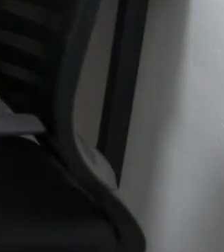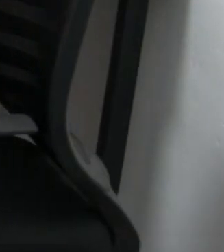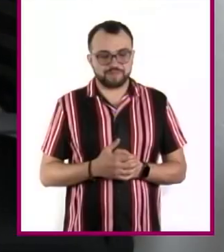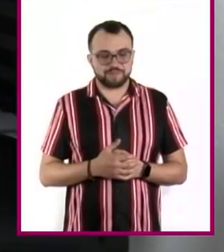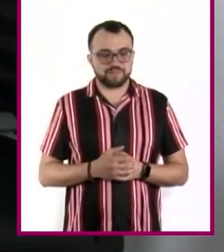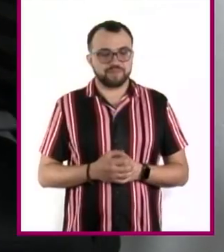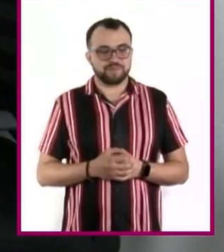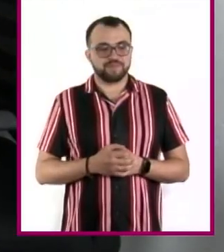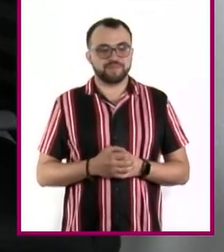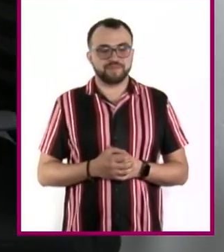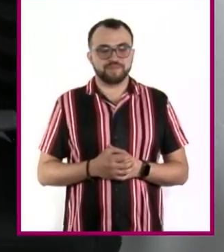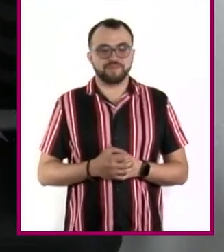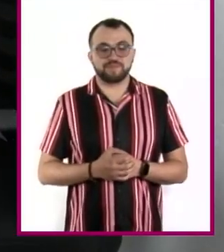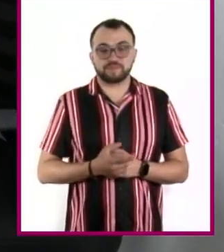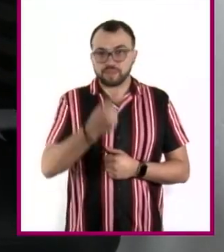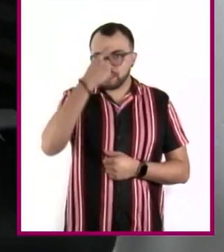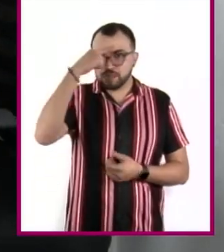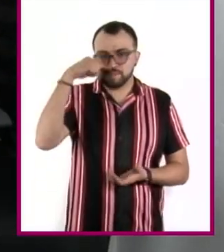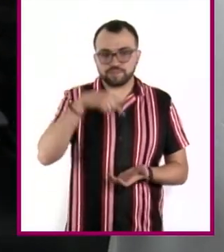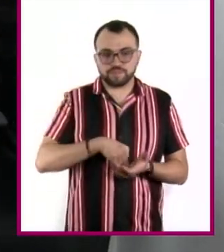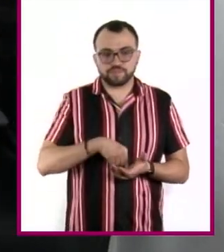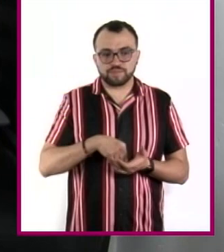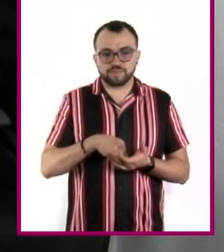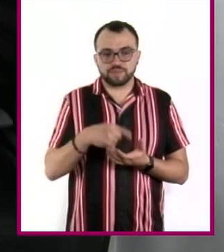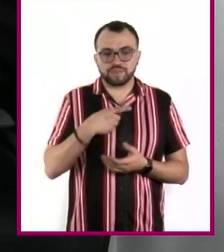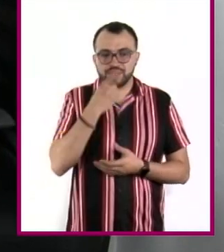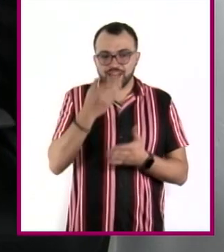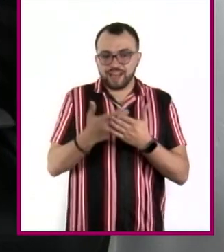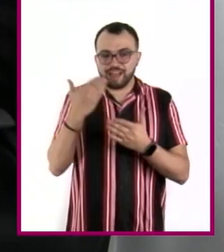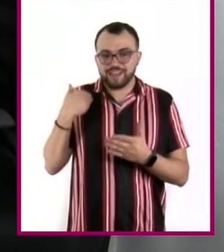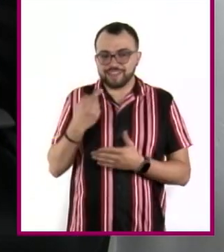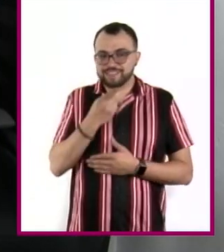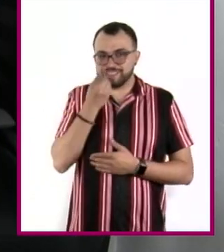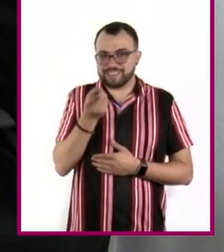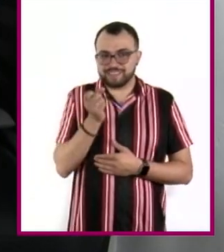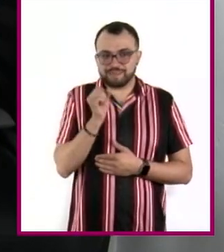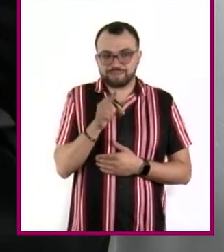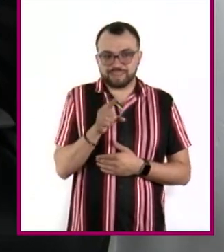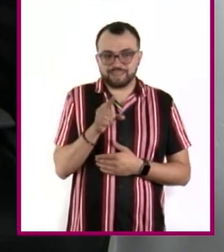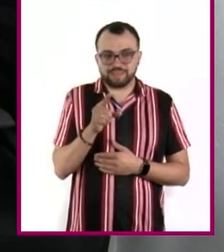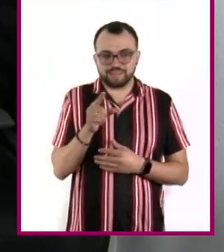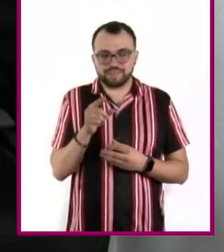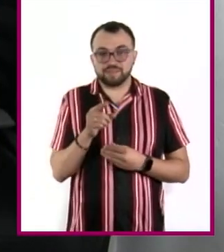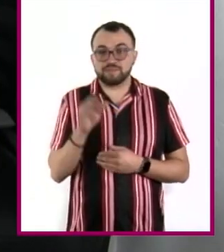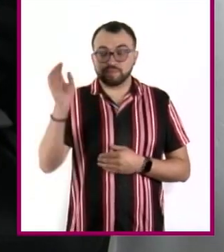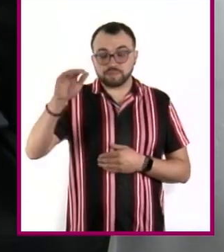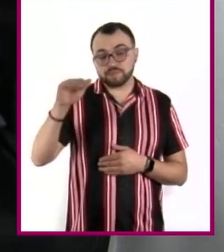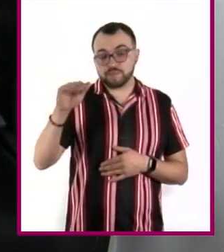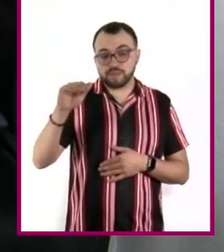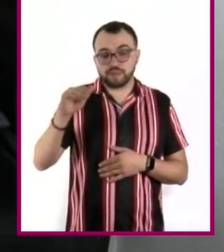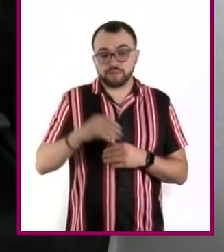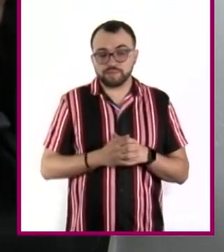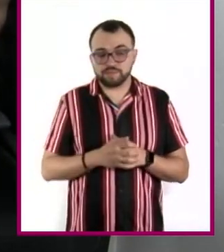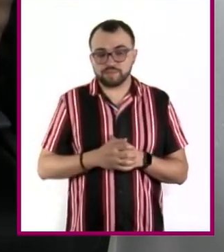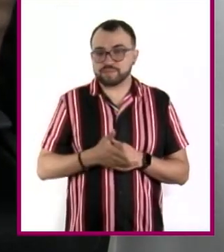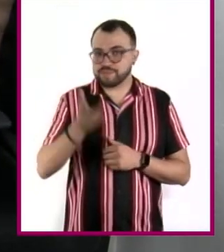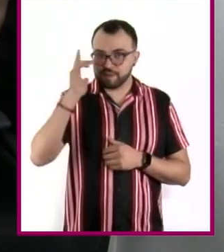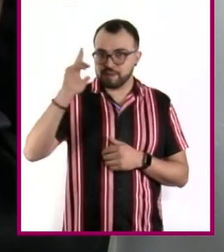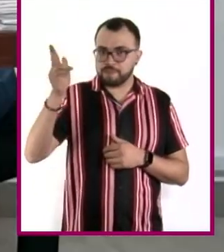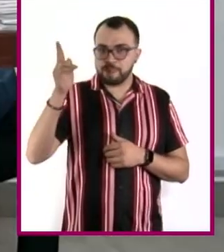¿Qué crees? Te cuento qué pasó, lo que te estaba contando hace rato. Totalmente. Chicos. Ay, hola